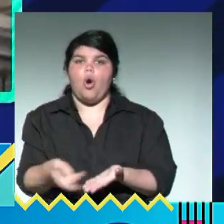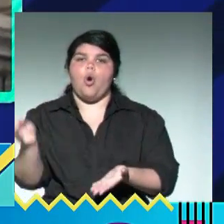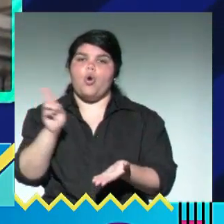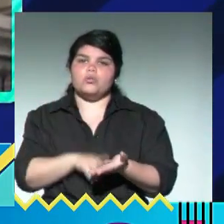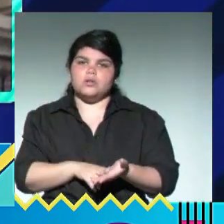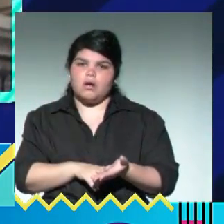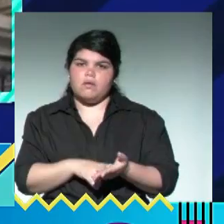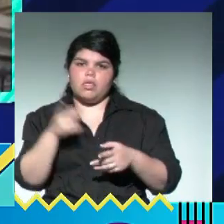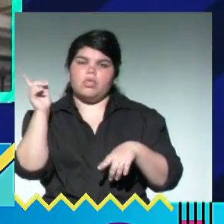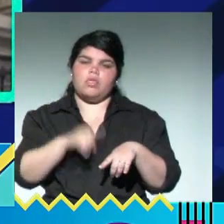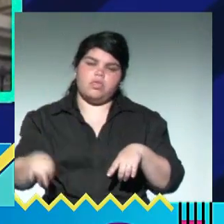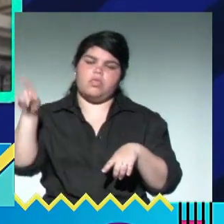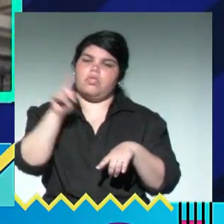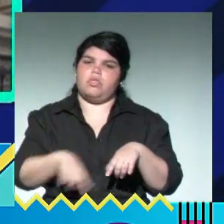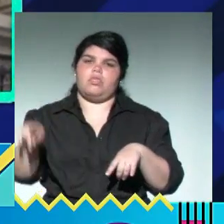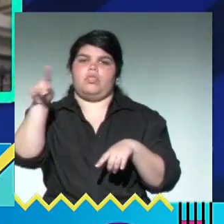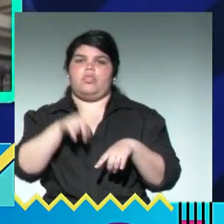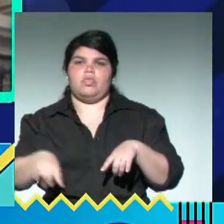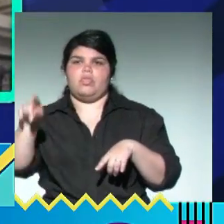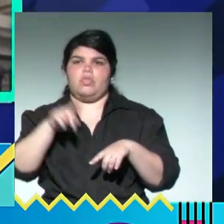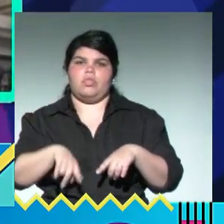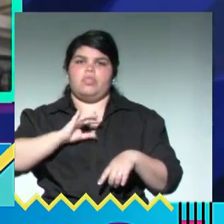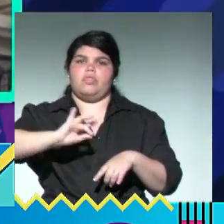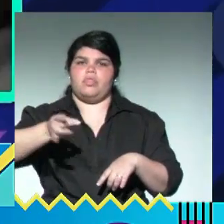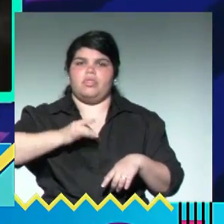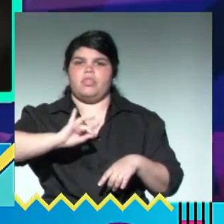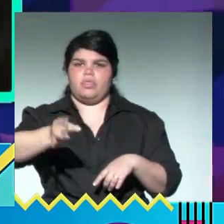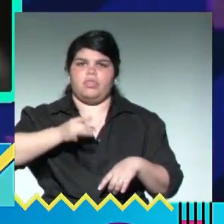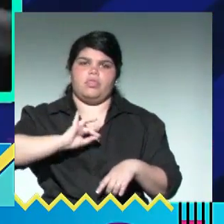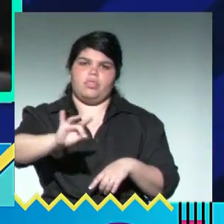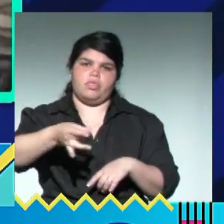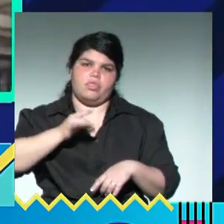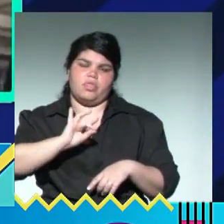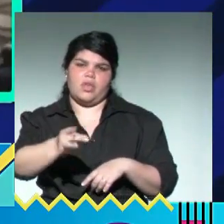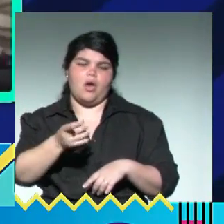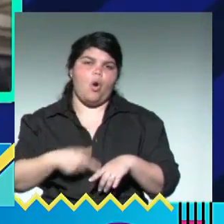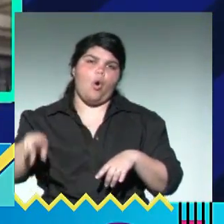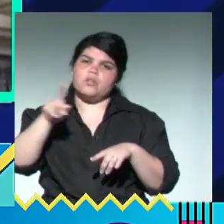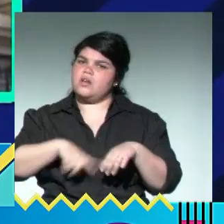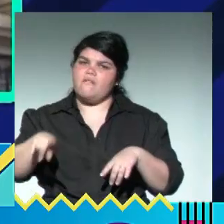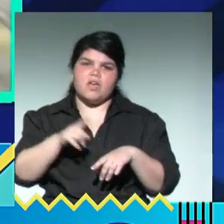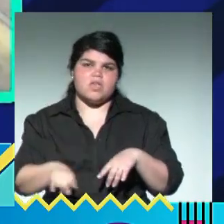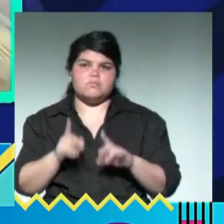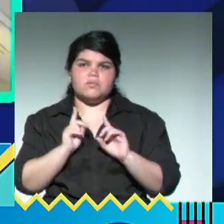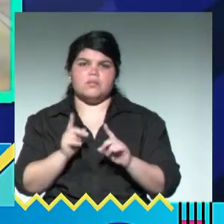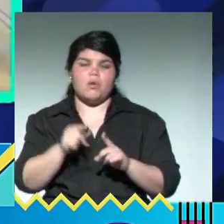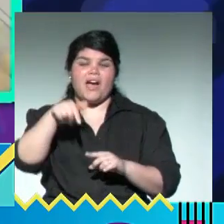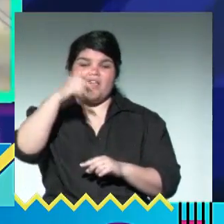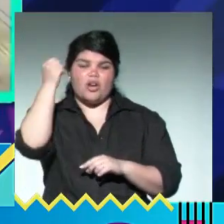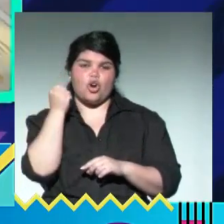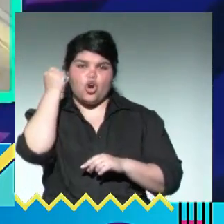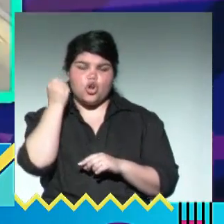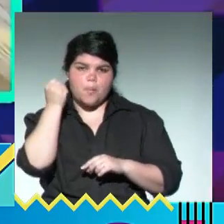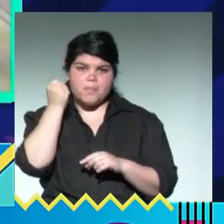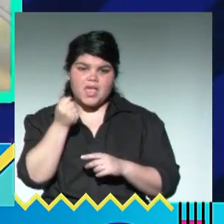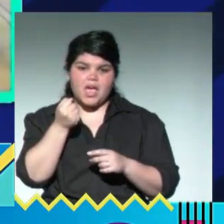financiera o burbuja financiera, y ahí sí generar una nueva escalada del dólar, y ahí todo el programa financiero se puede